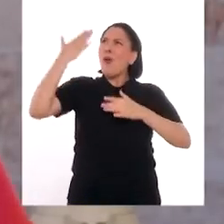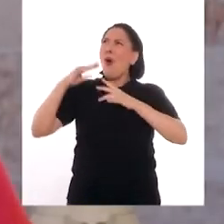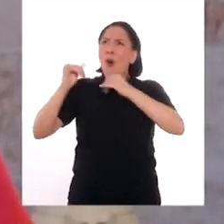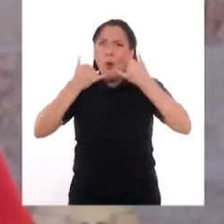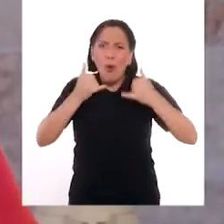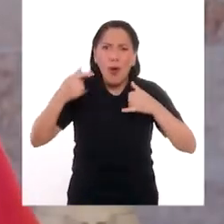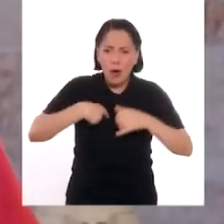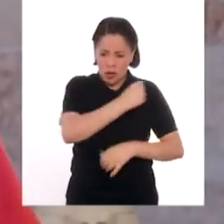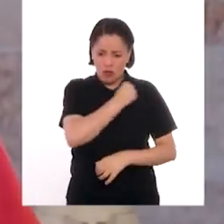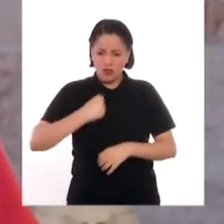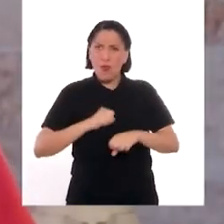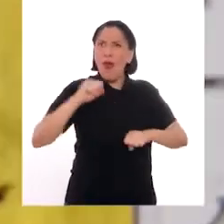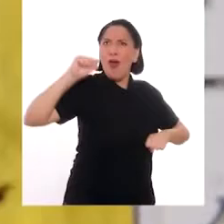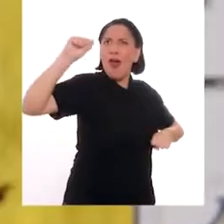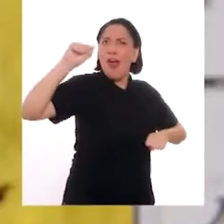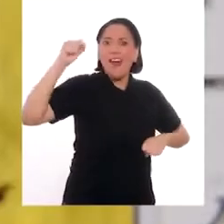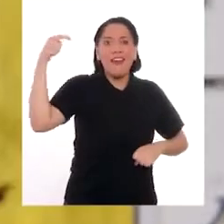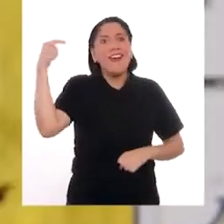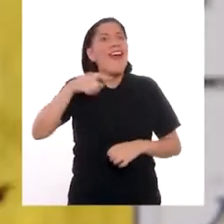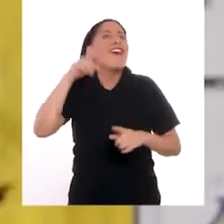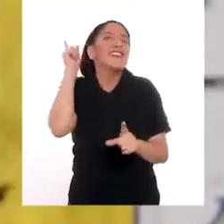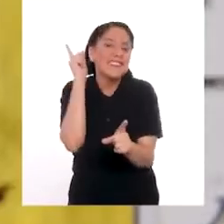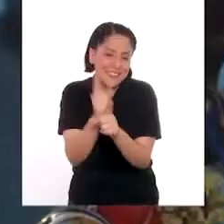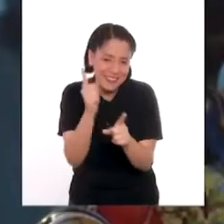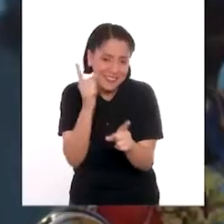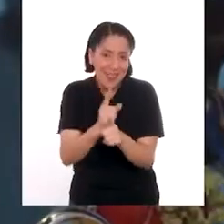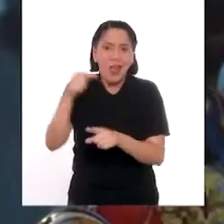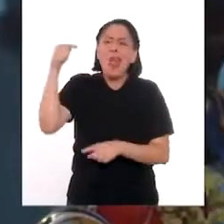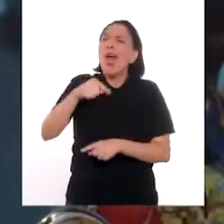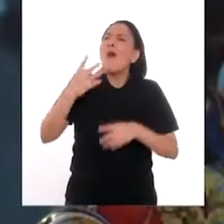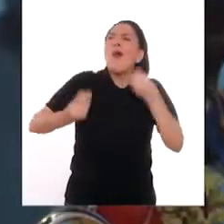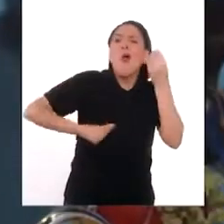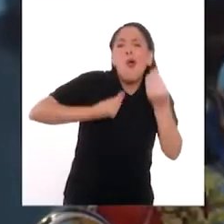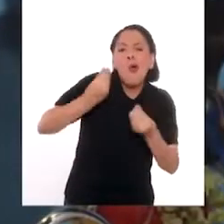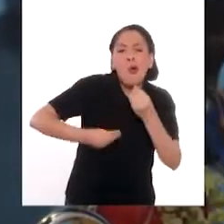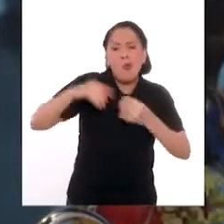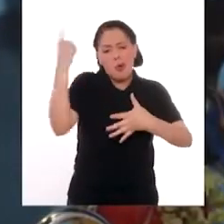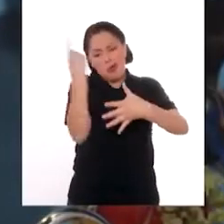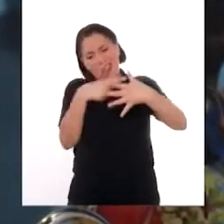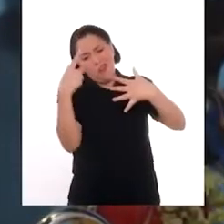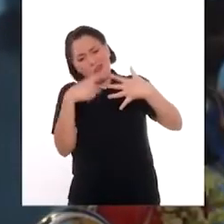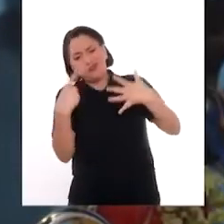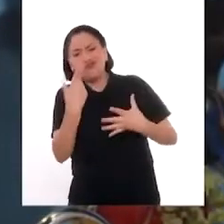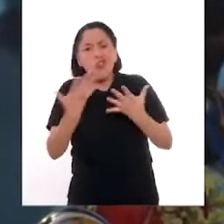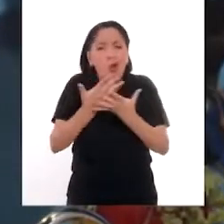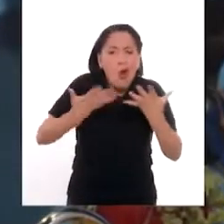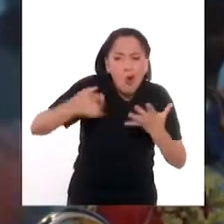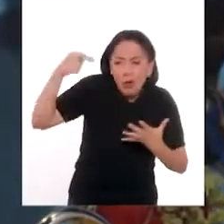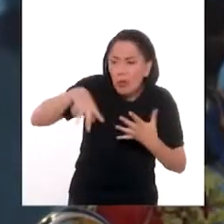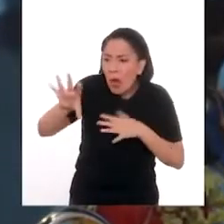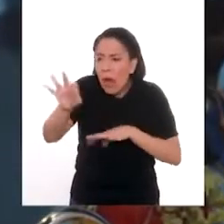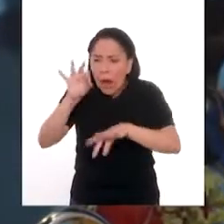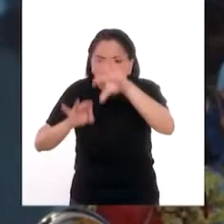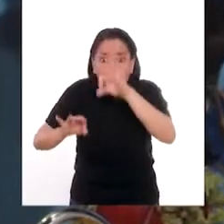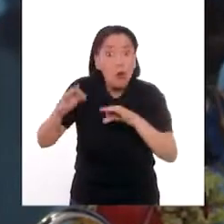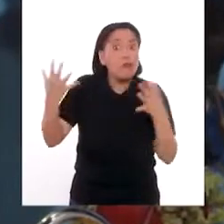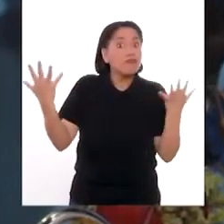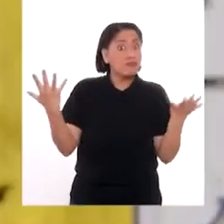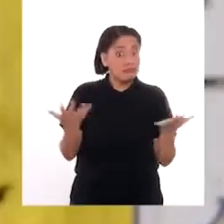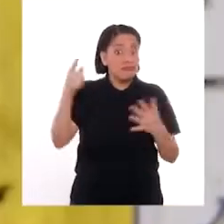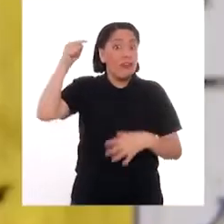yo hago de superhéroe? Exacto. También podemos usar algunos objetos que encontremos en